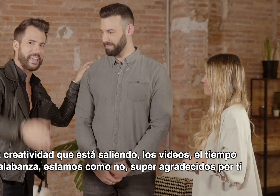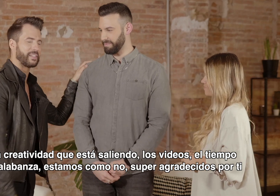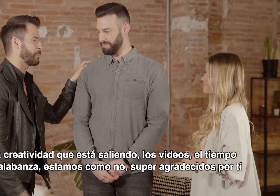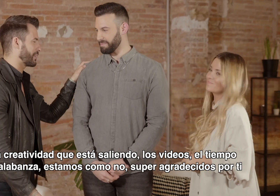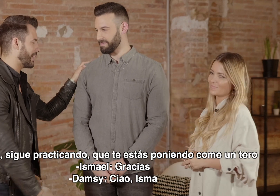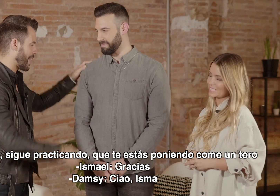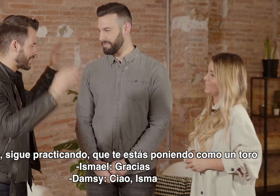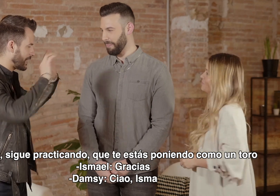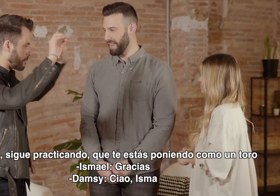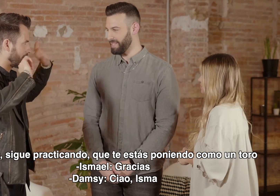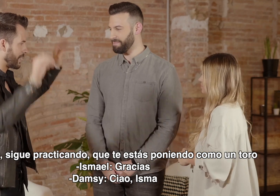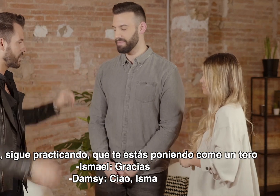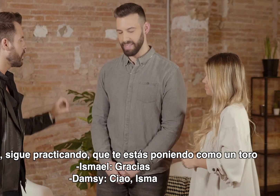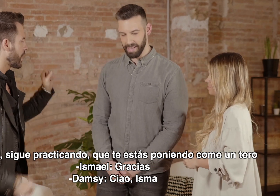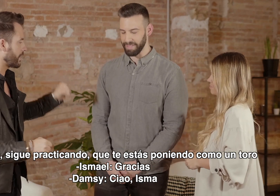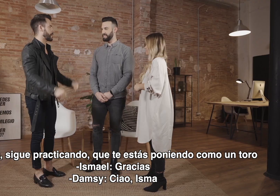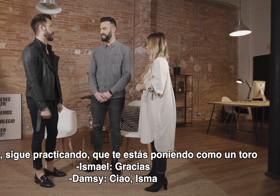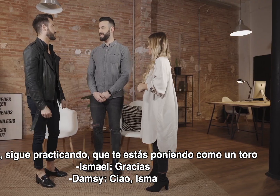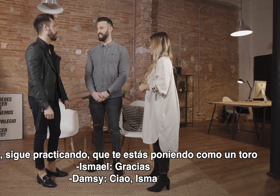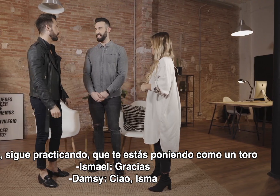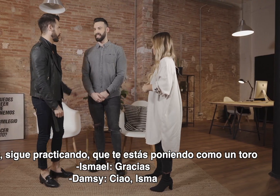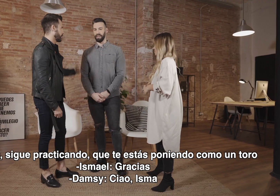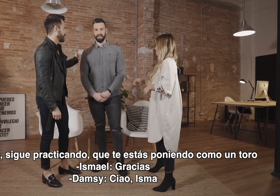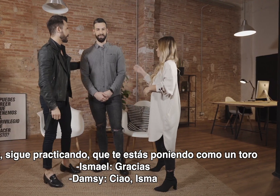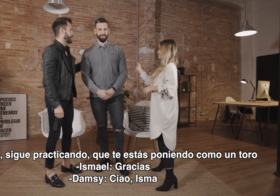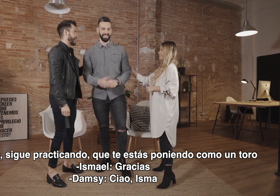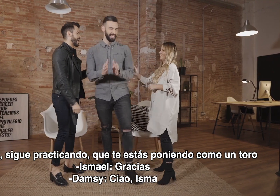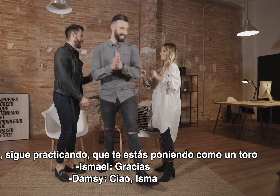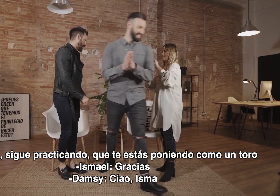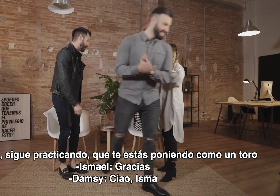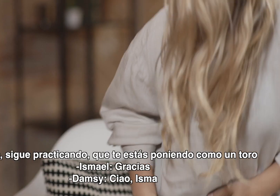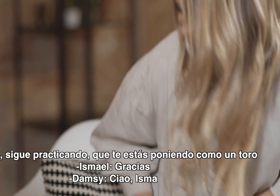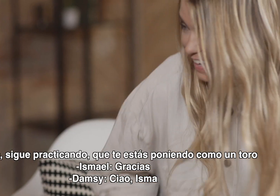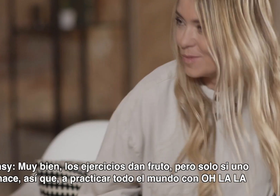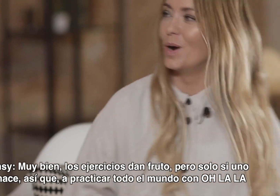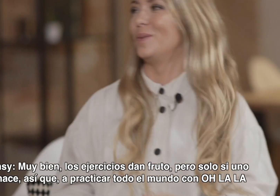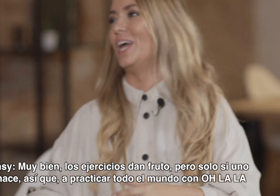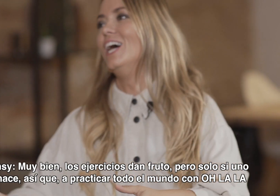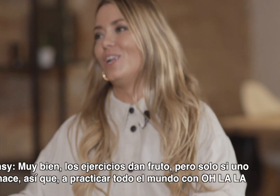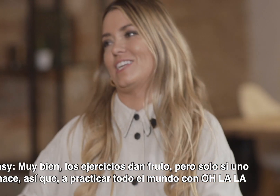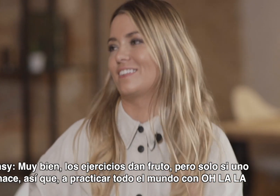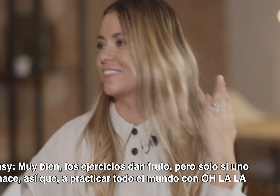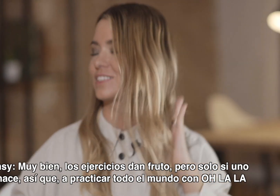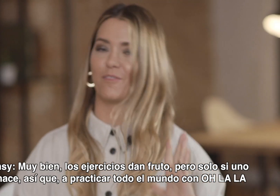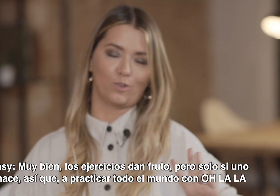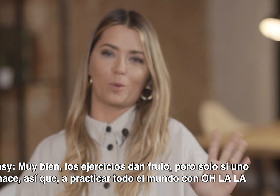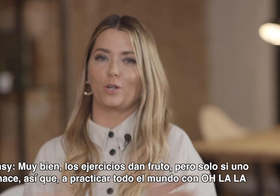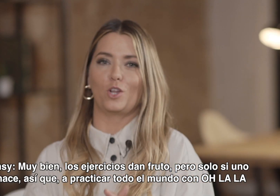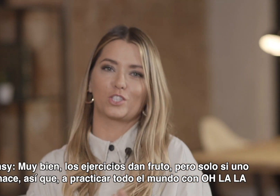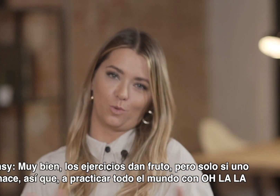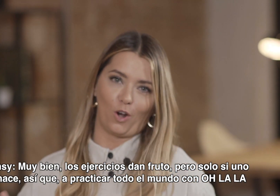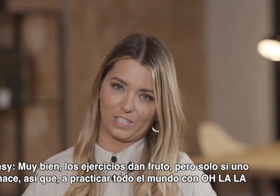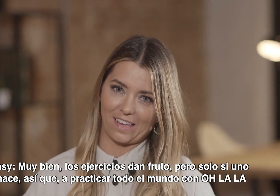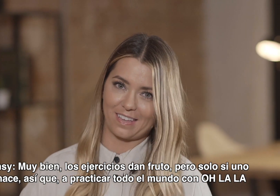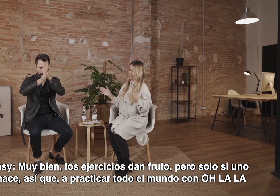súper agradecidos por ti. Y nada, sigue practicando que te estás poniendo como un toro. Gracias. Muy bien, ala, hasta luego. Bueno. Muy bien, los ejercicios dan fruto, pero